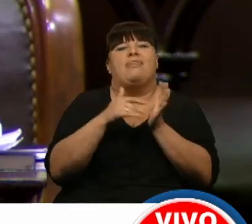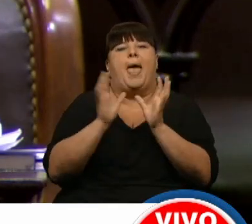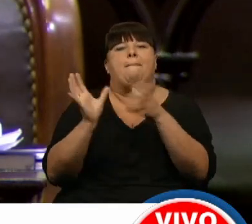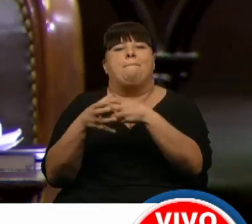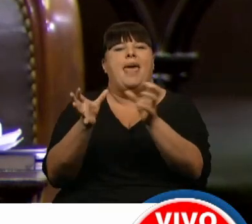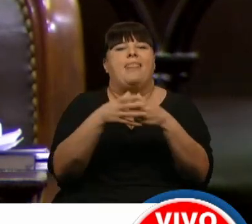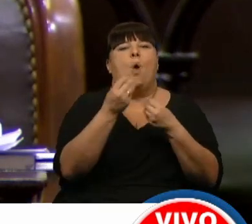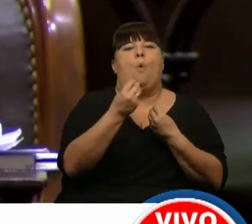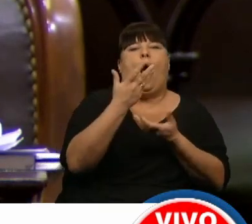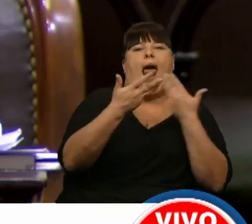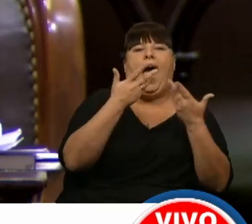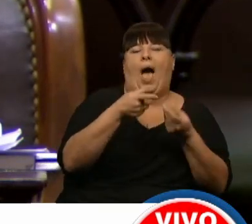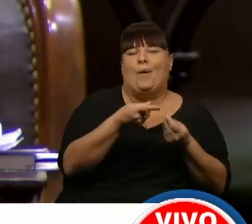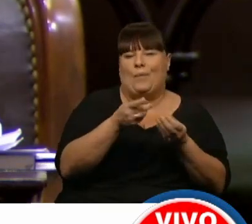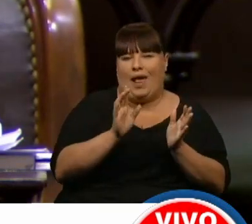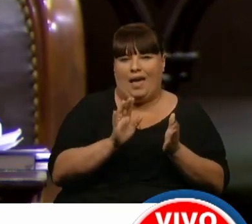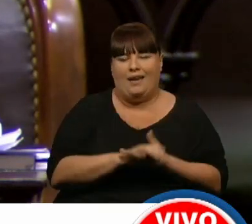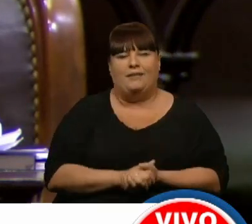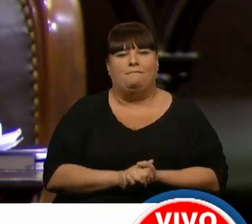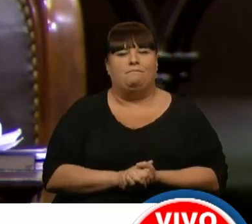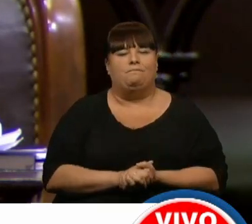que se habla,